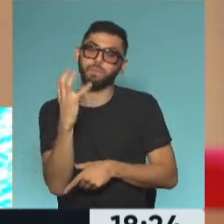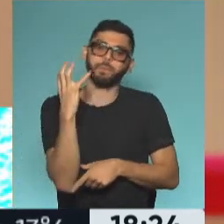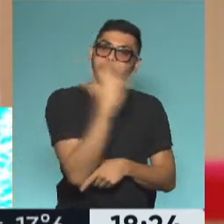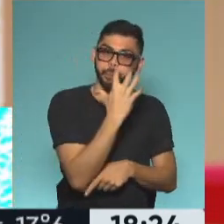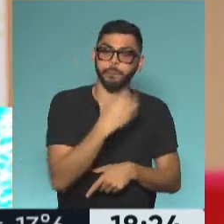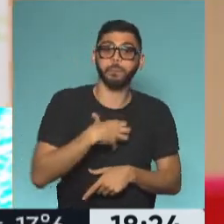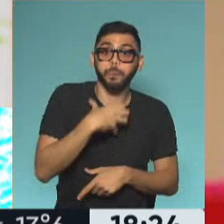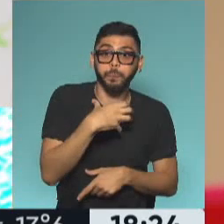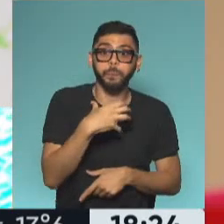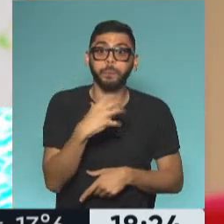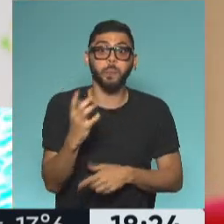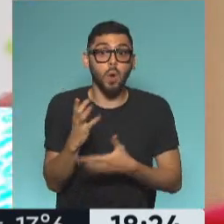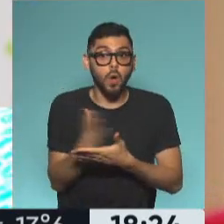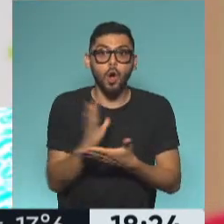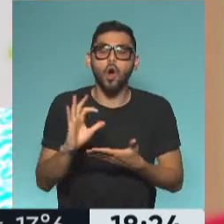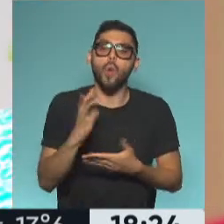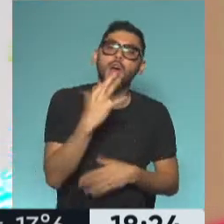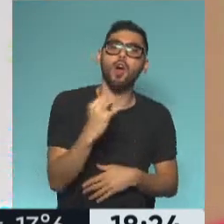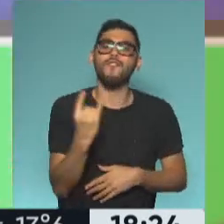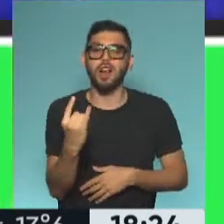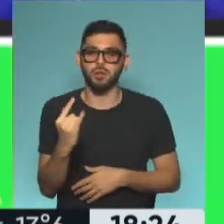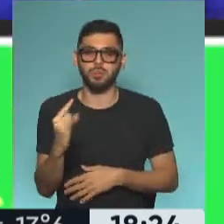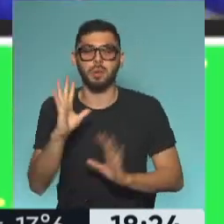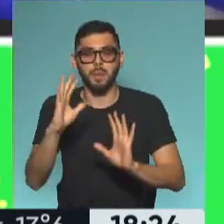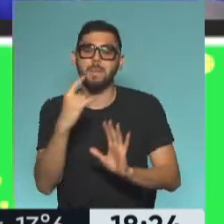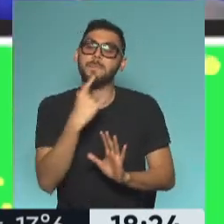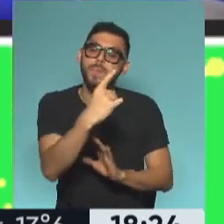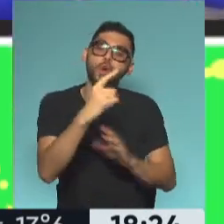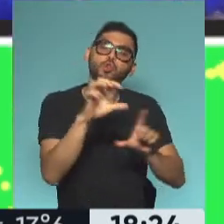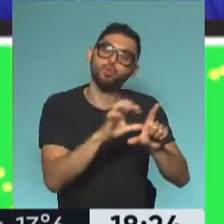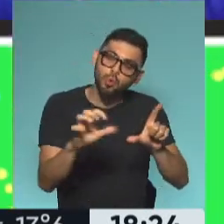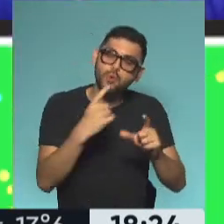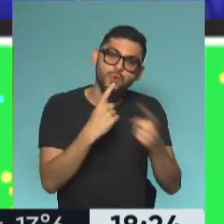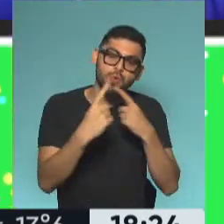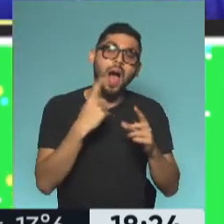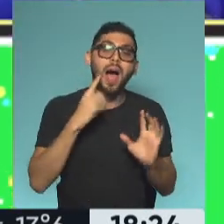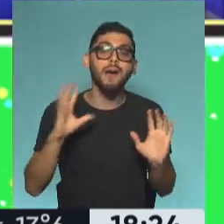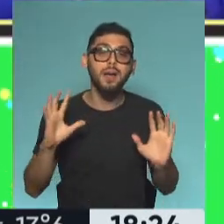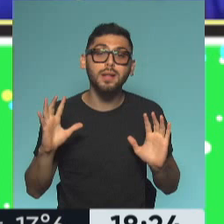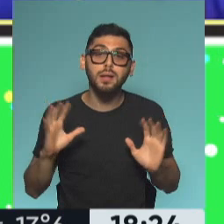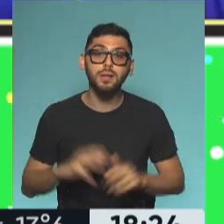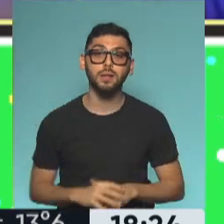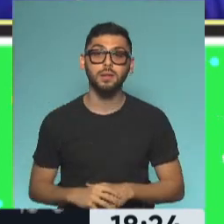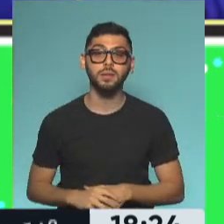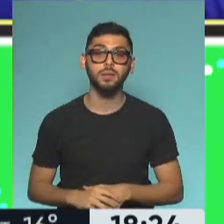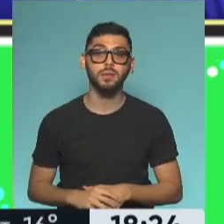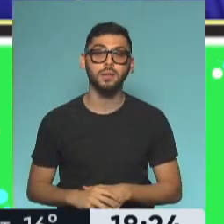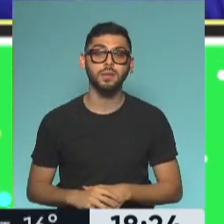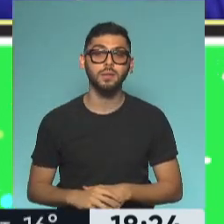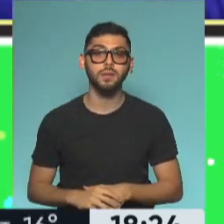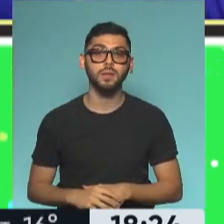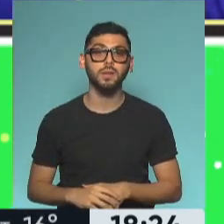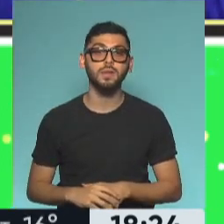Gastoncito me reta. Así que primero voy a consultar con mis chicas del Zoom y Lelu. A ver qué opinan. Lelu